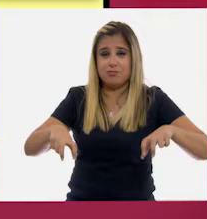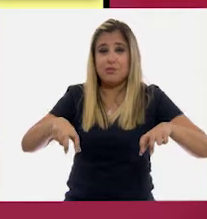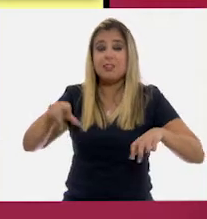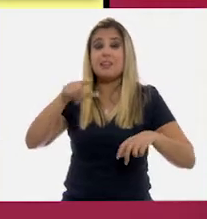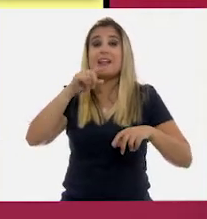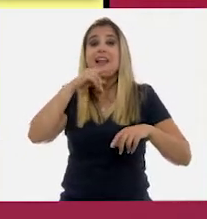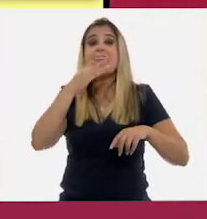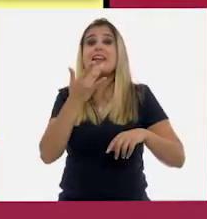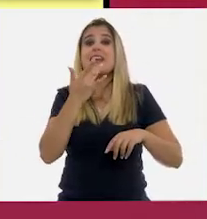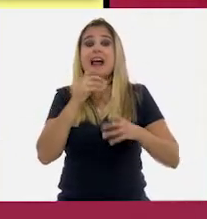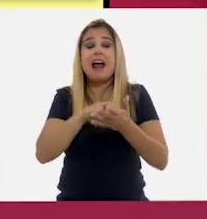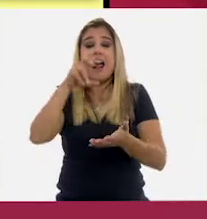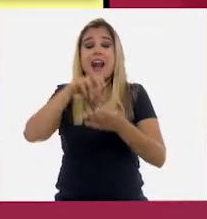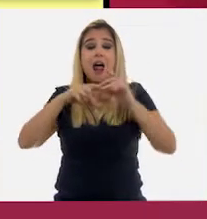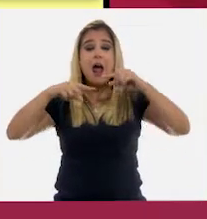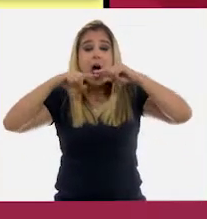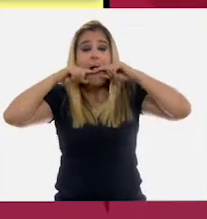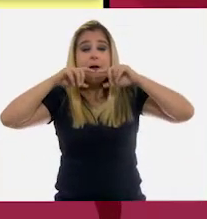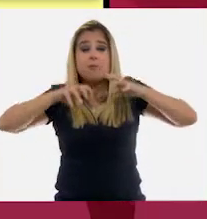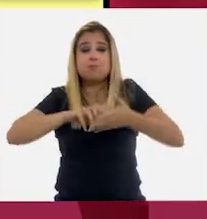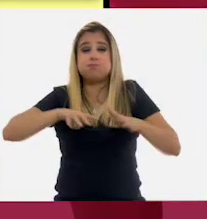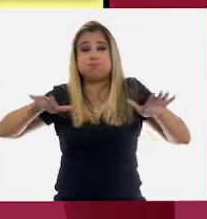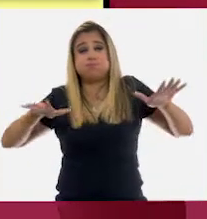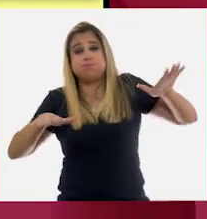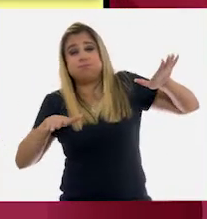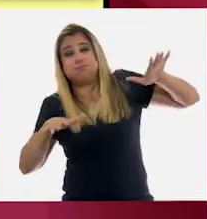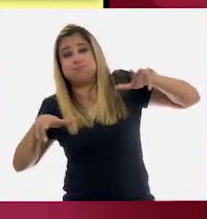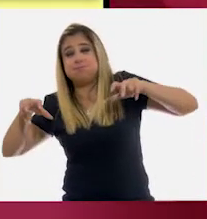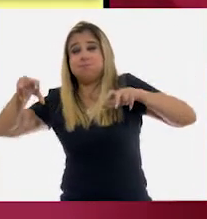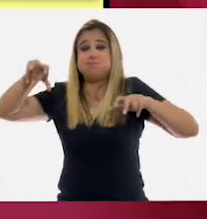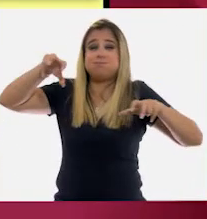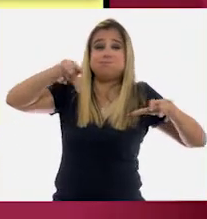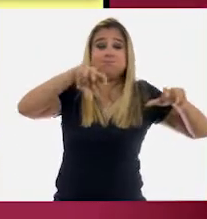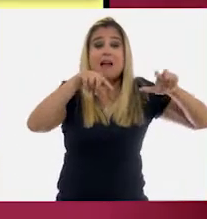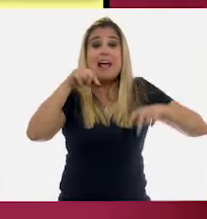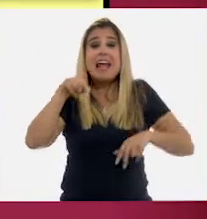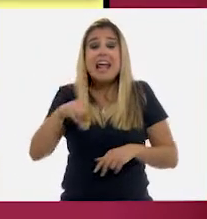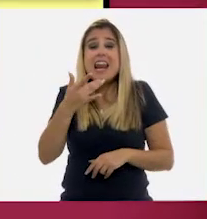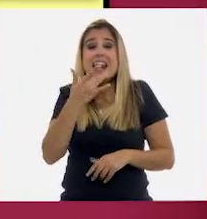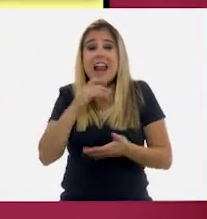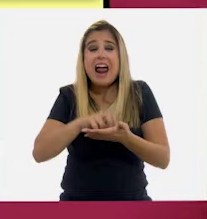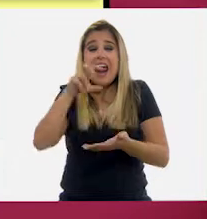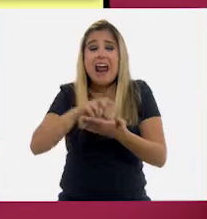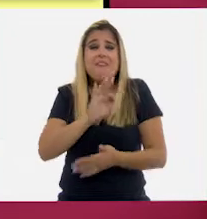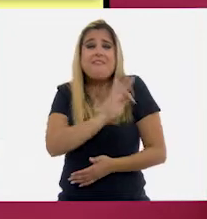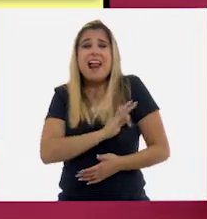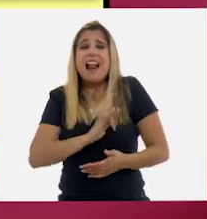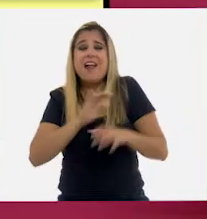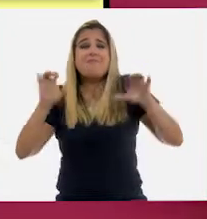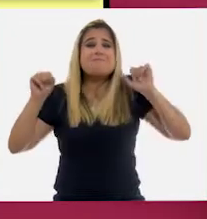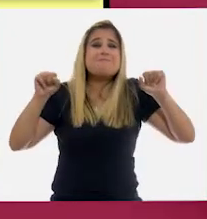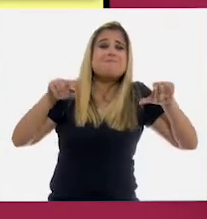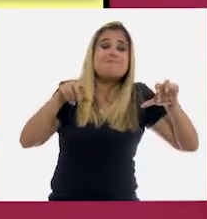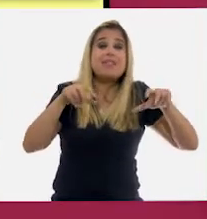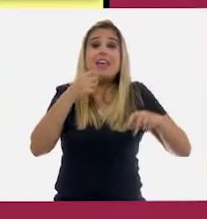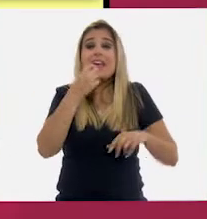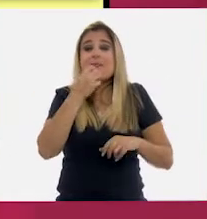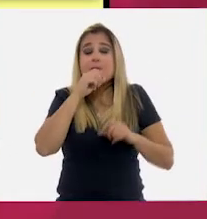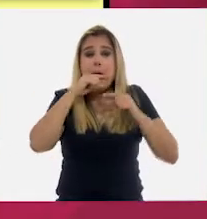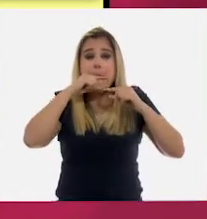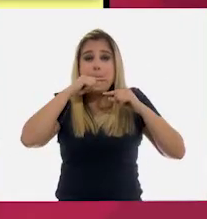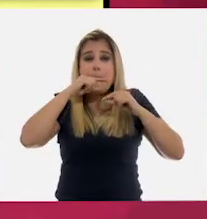contenta porque volaba. Estaba tan feliz que se le olvidó que no podía abrir la boca y dijo, ¡sí pude